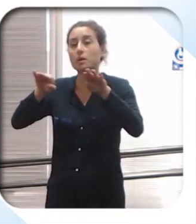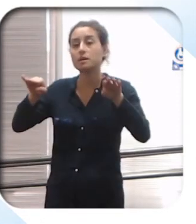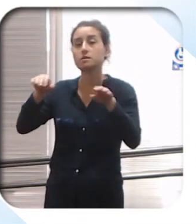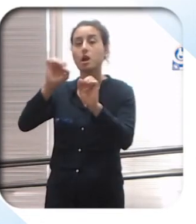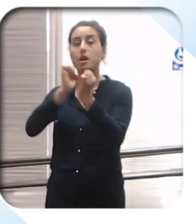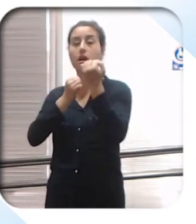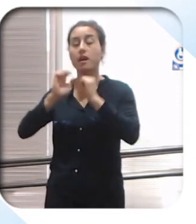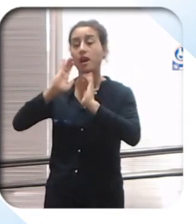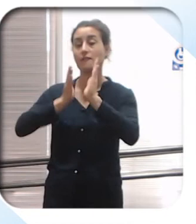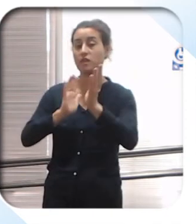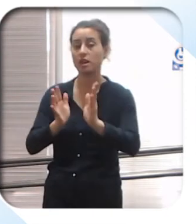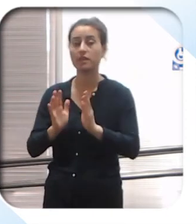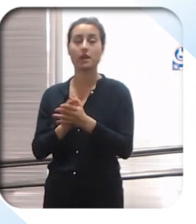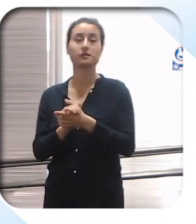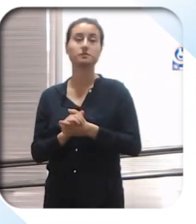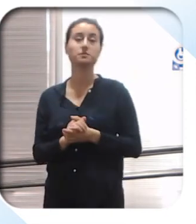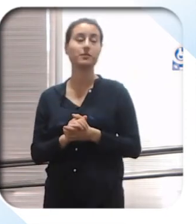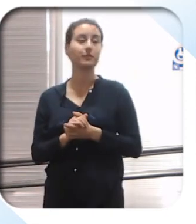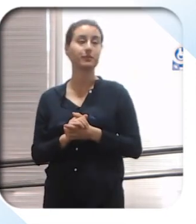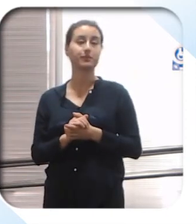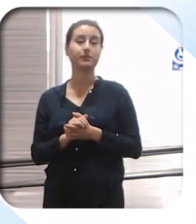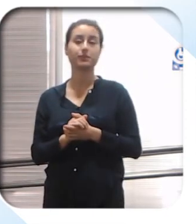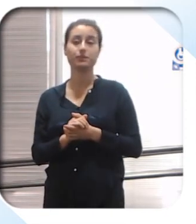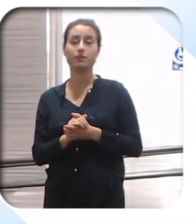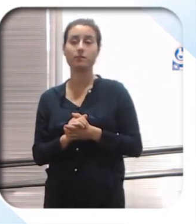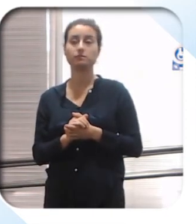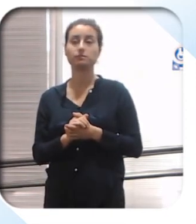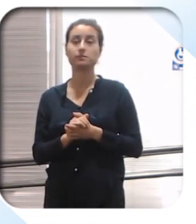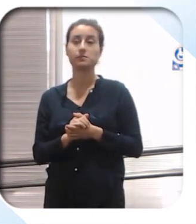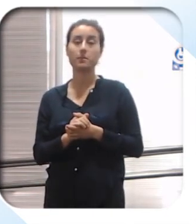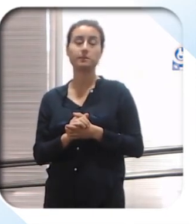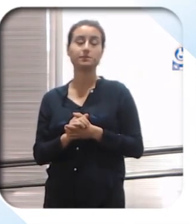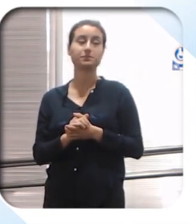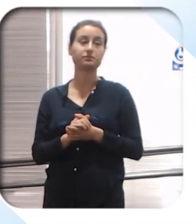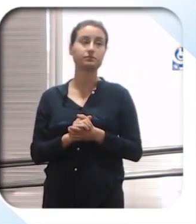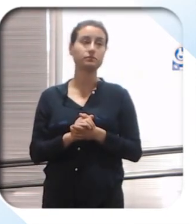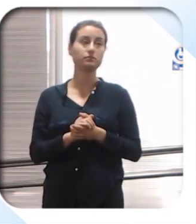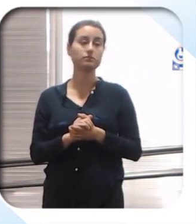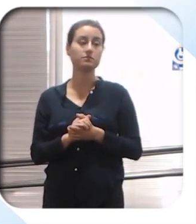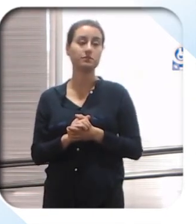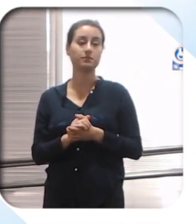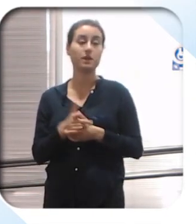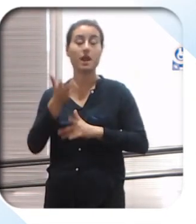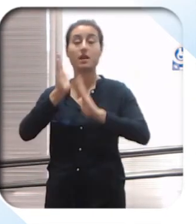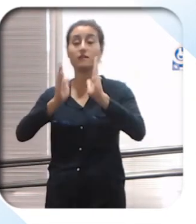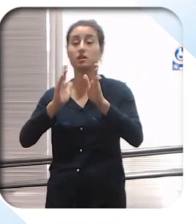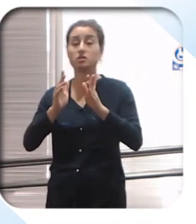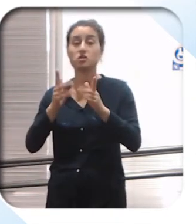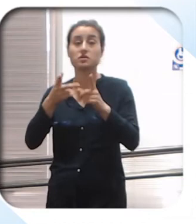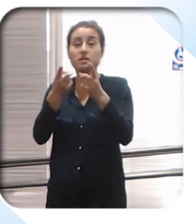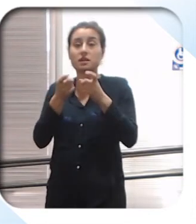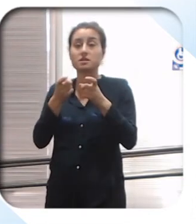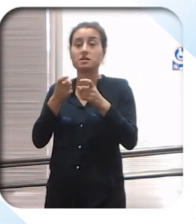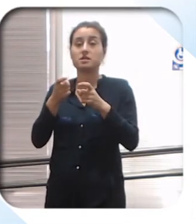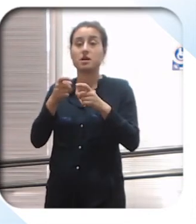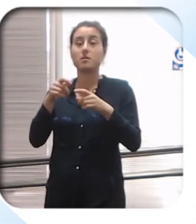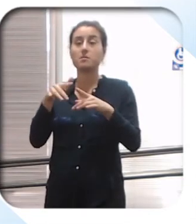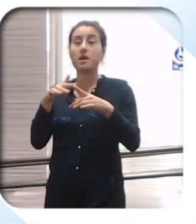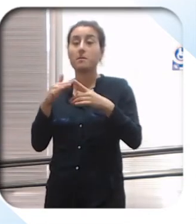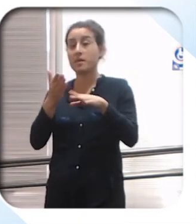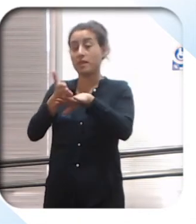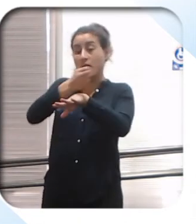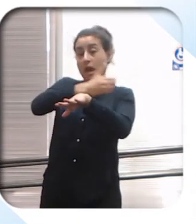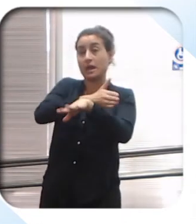rehabilitar, que para usar rehabilitación tiene que haber una habilidad previa y que muchas veces no la hay, entonces no